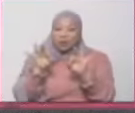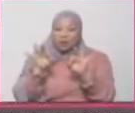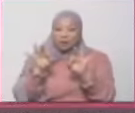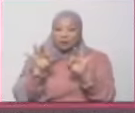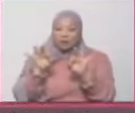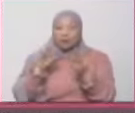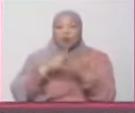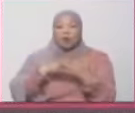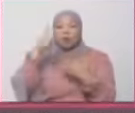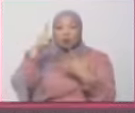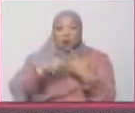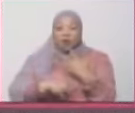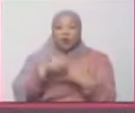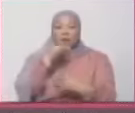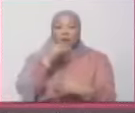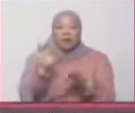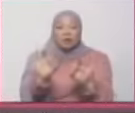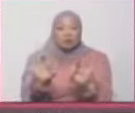Programa especial